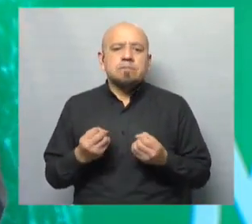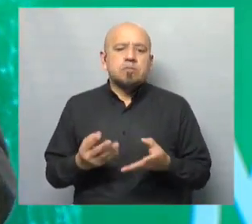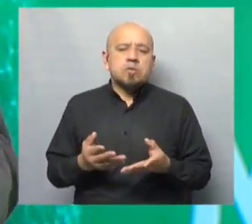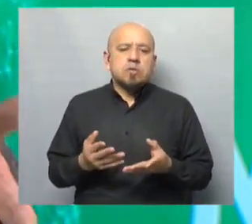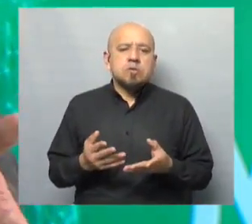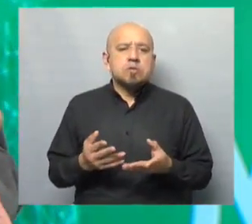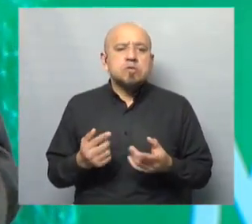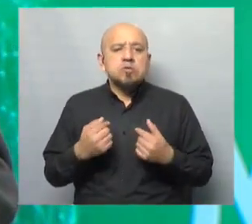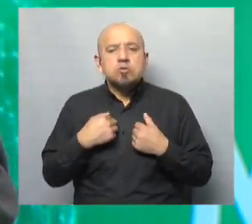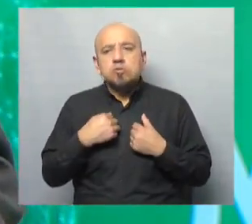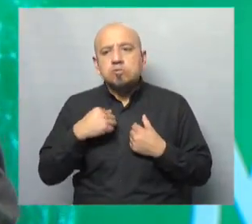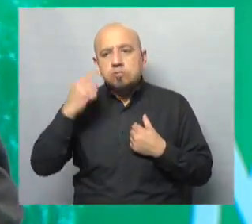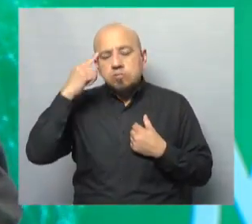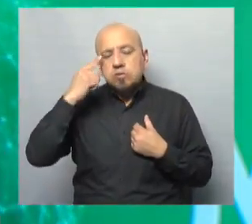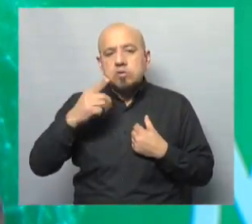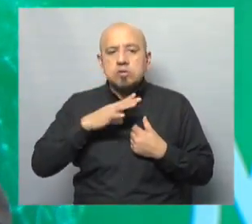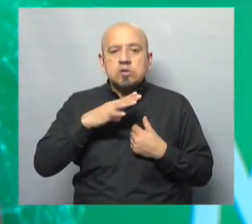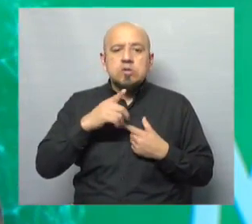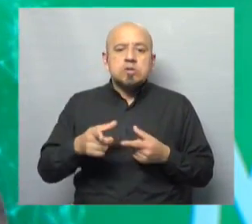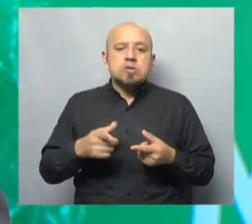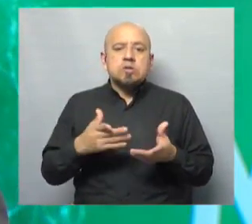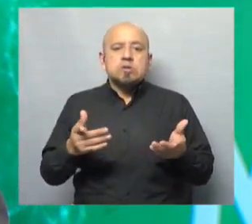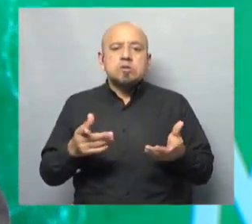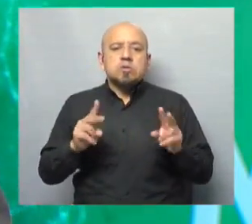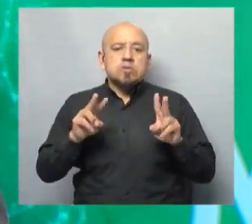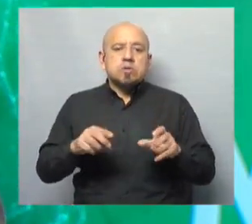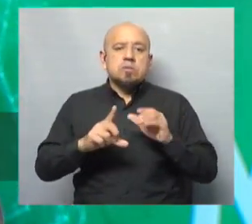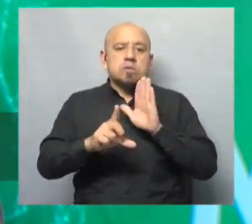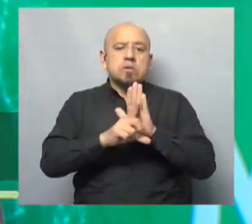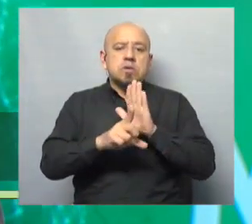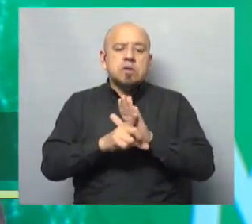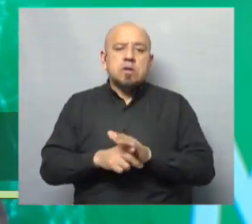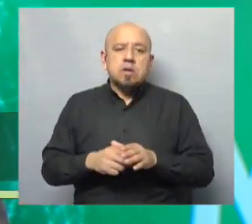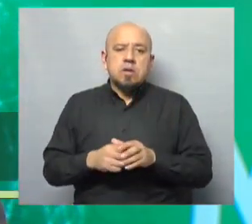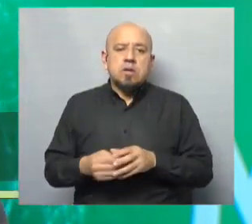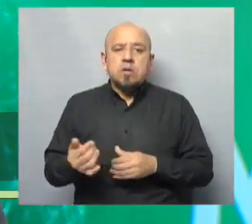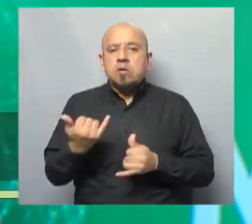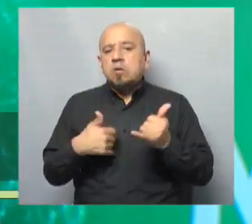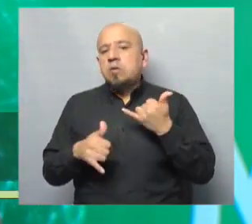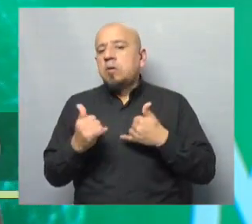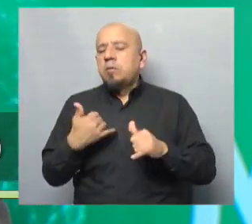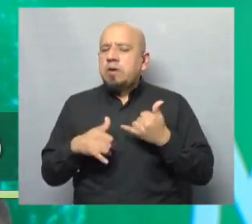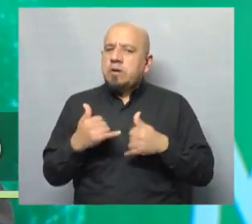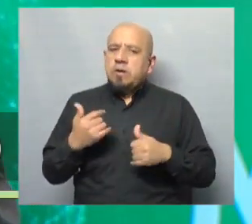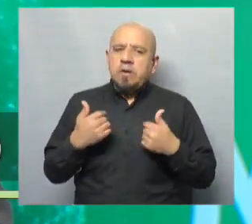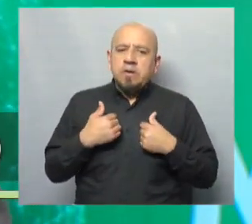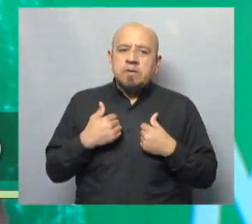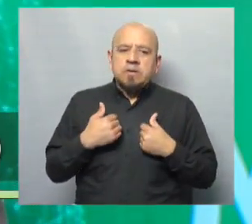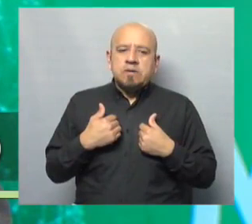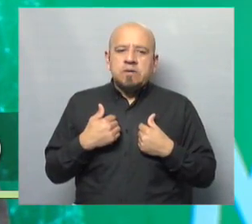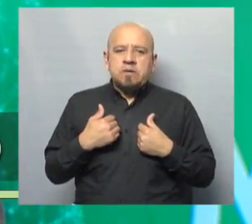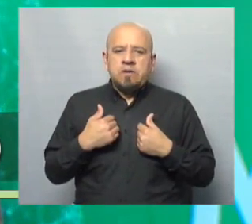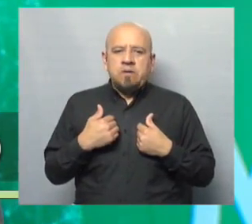yo supongo que hay un marco legal que es lo que me han informado que es el que habilita la